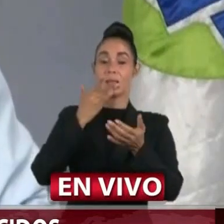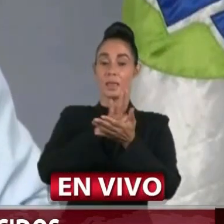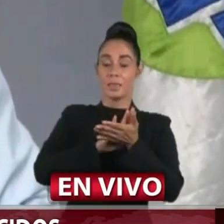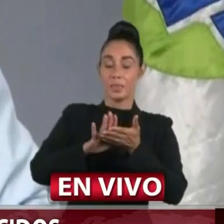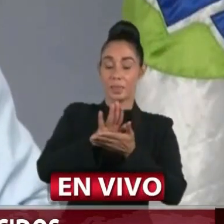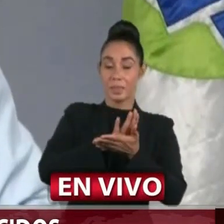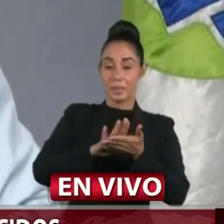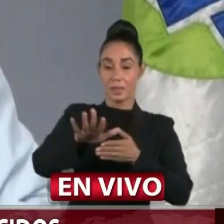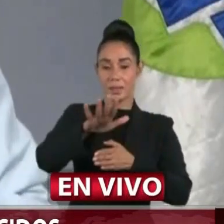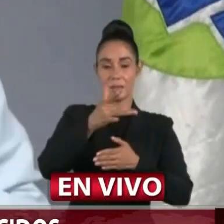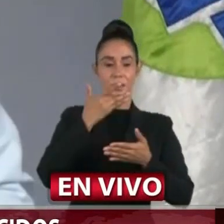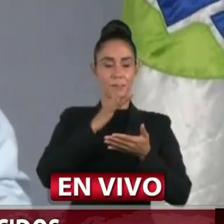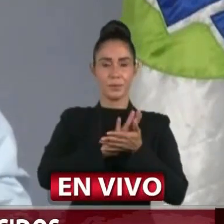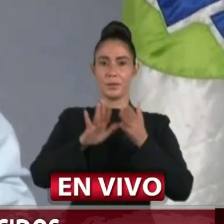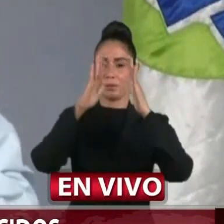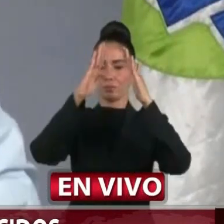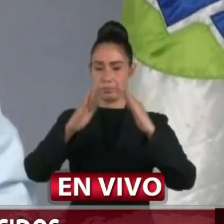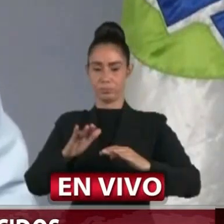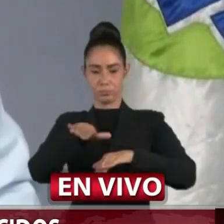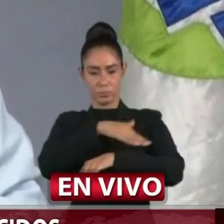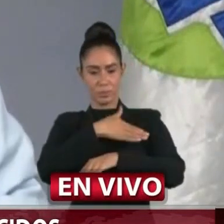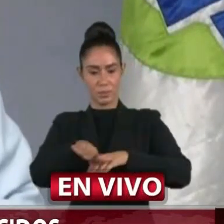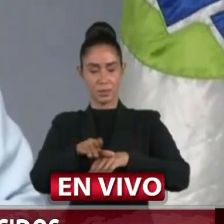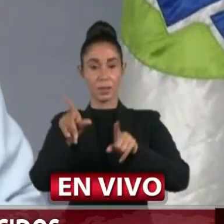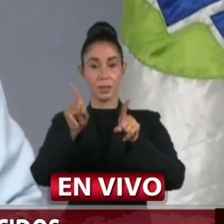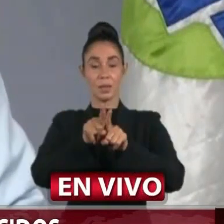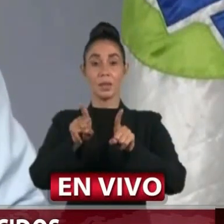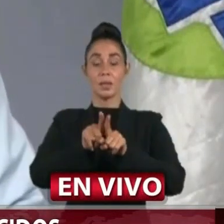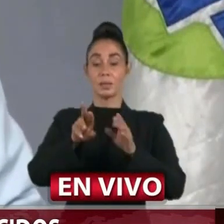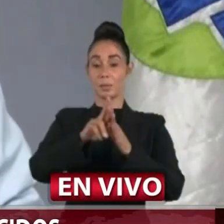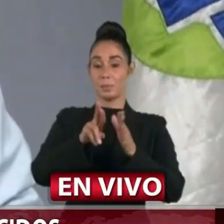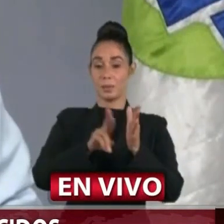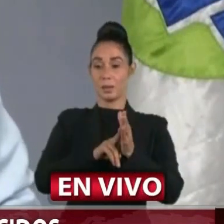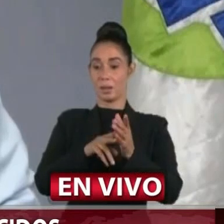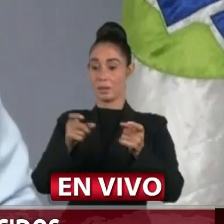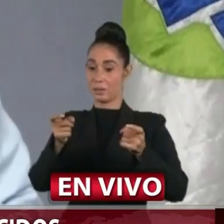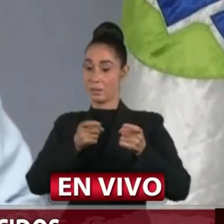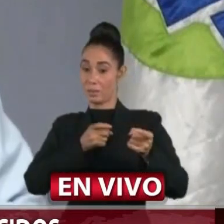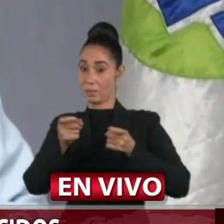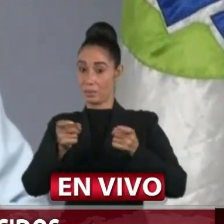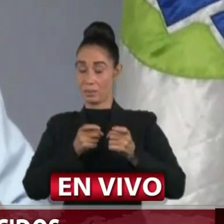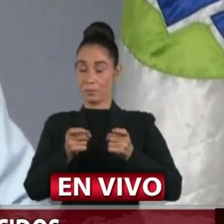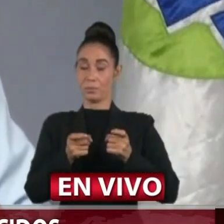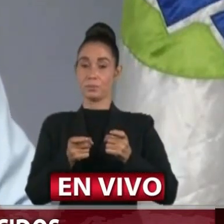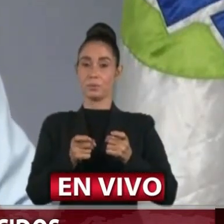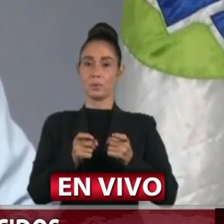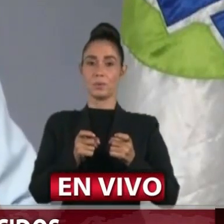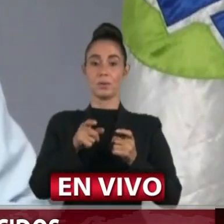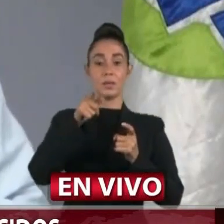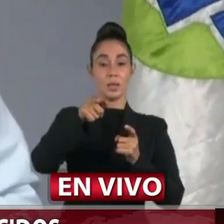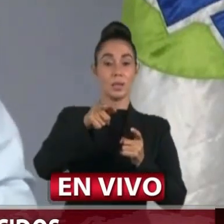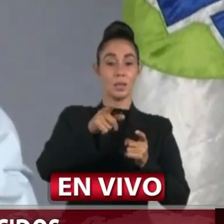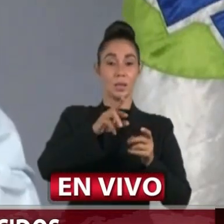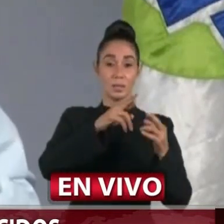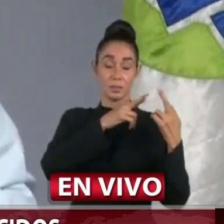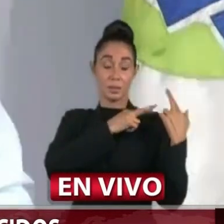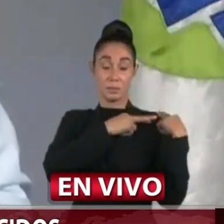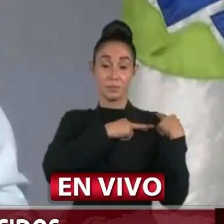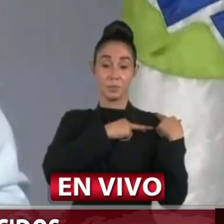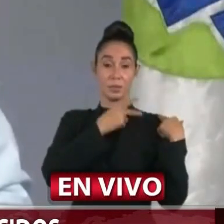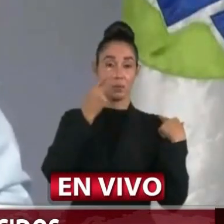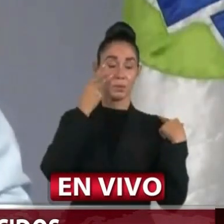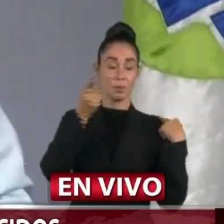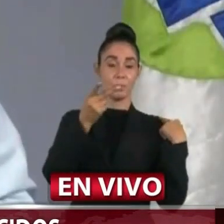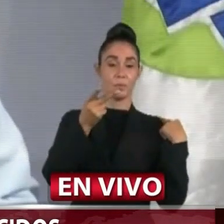control poblacional de su circulación son las que van produciendo los efectos que ustedes están viendo esencialmente.